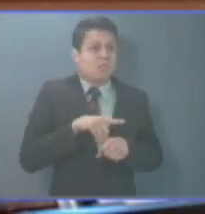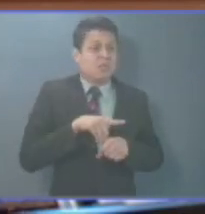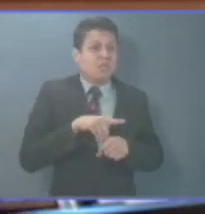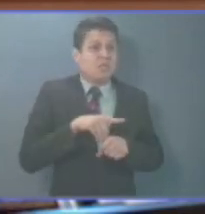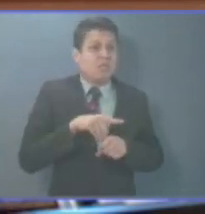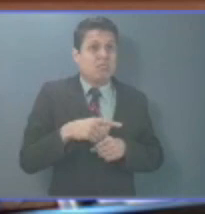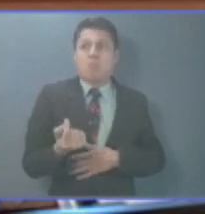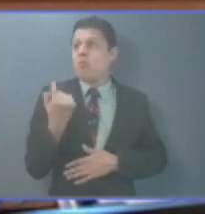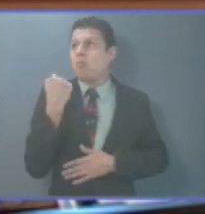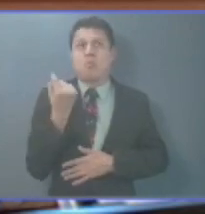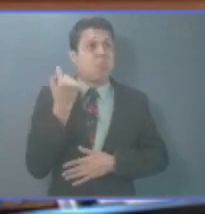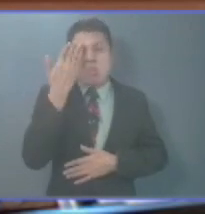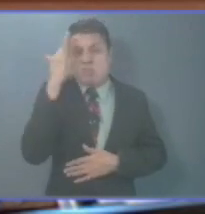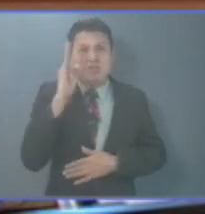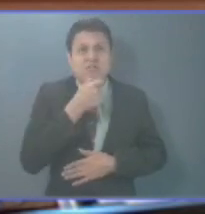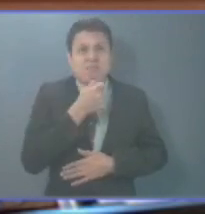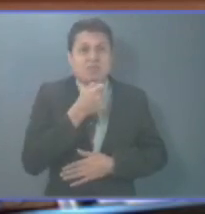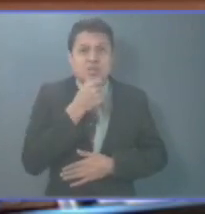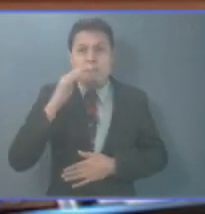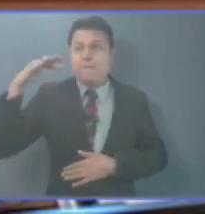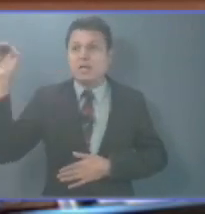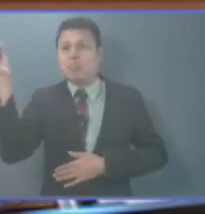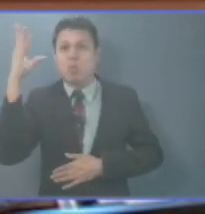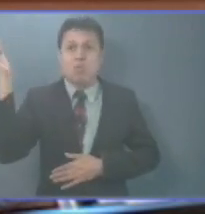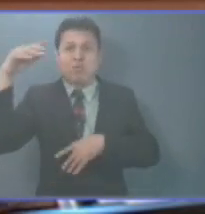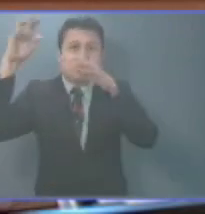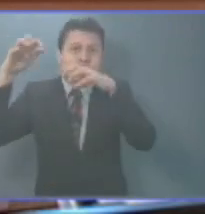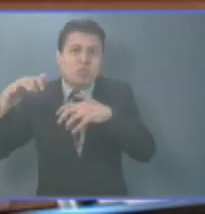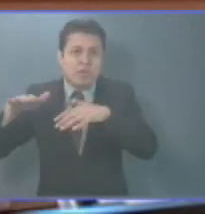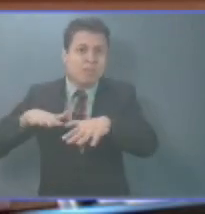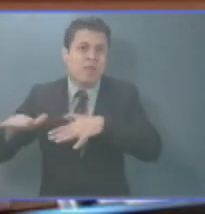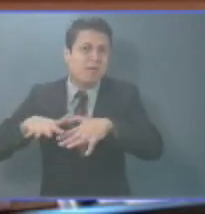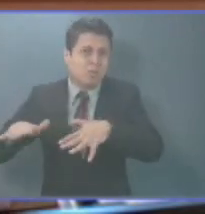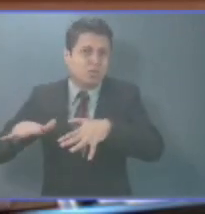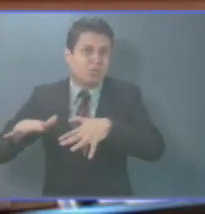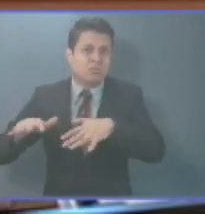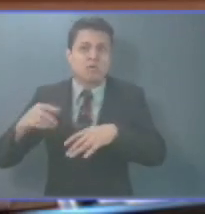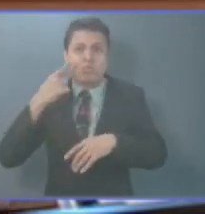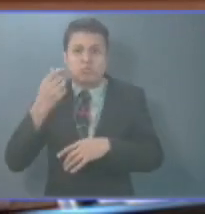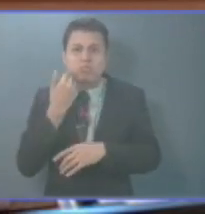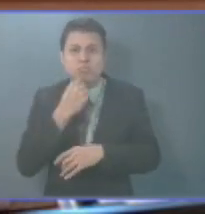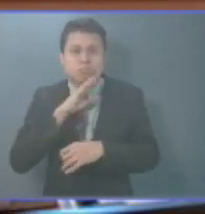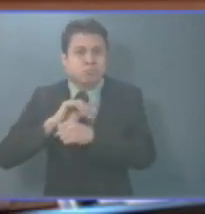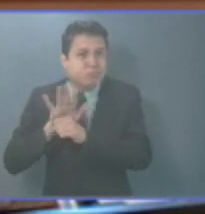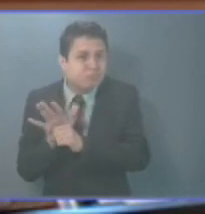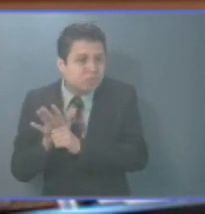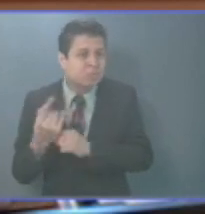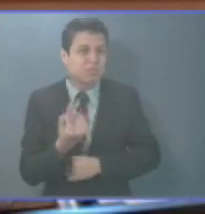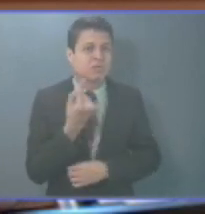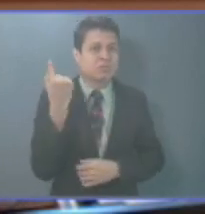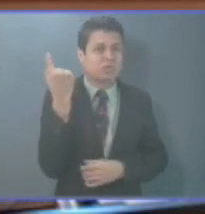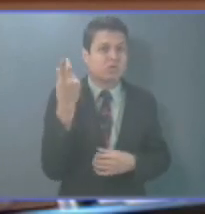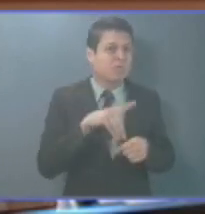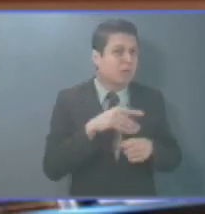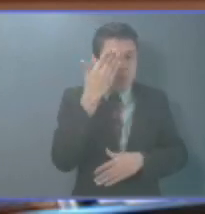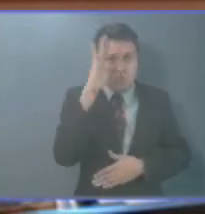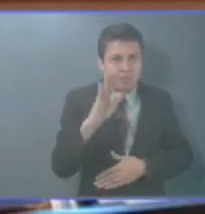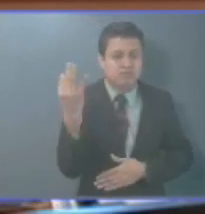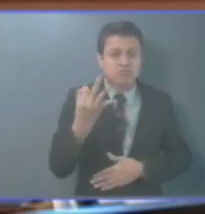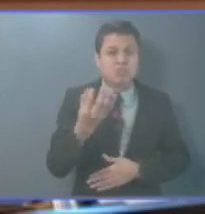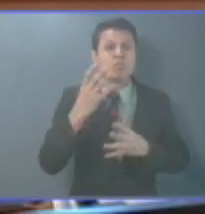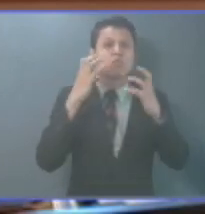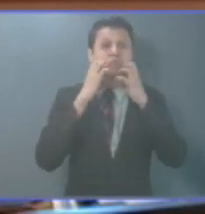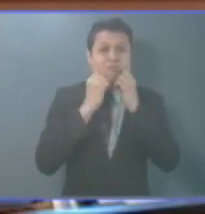y televisión. Capítulo 7. Educación inclusiva. Derecho a la educación inclusiva, artículo